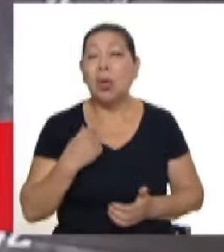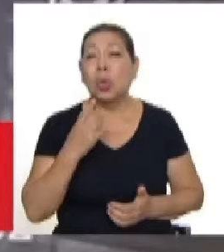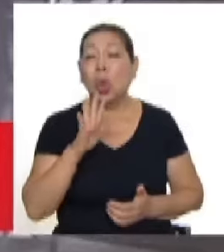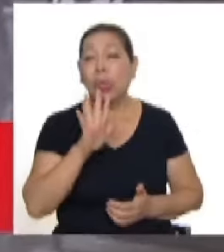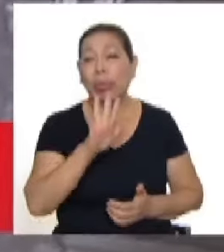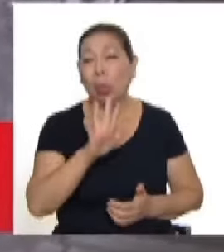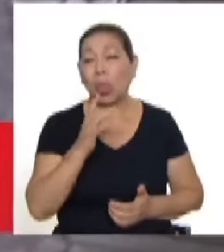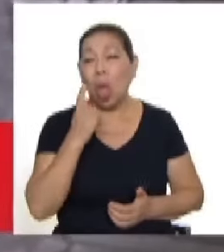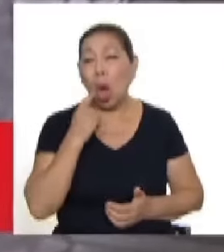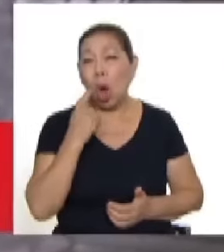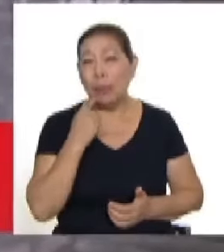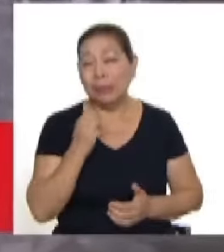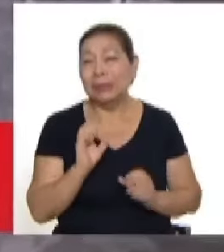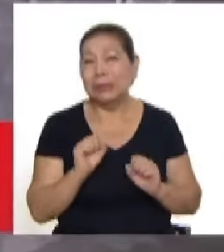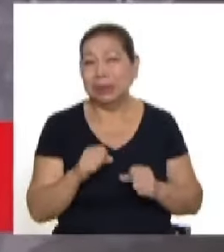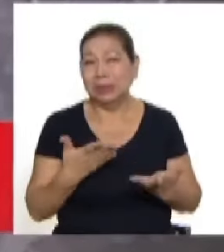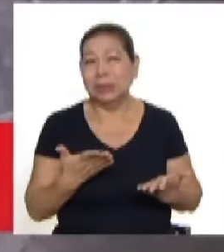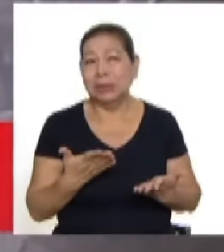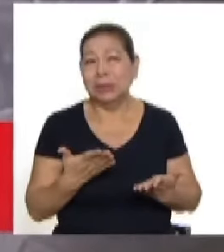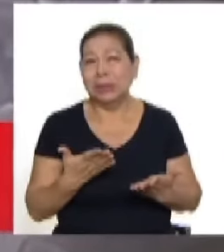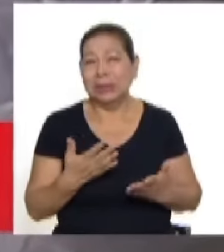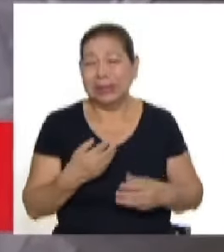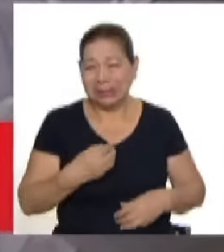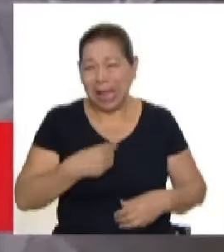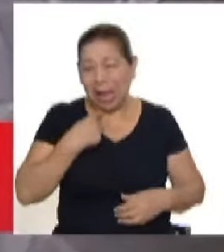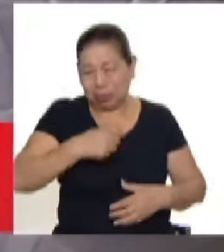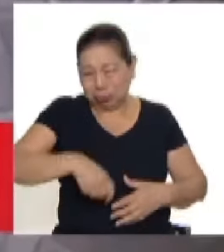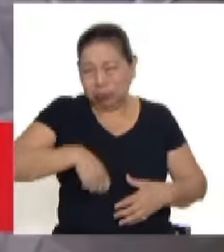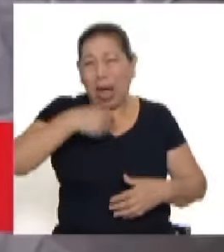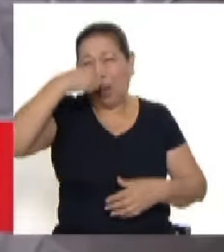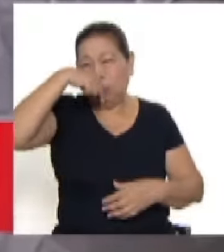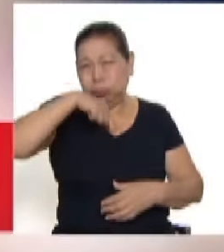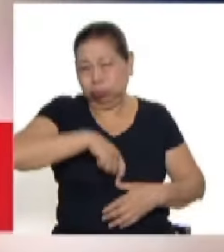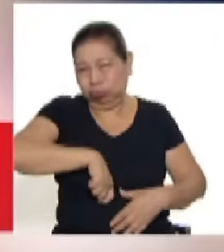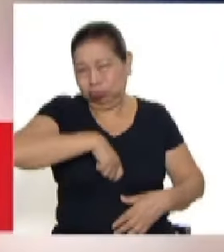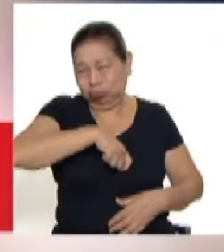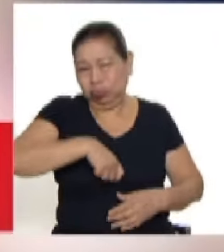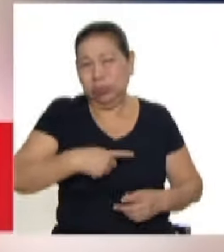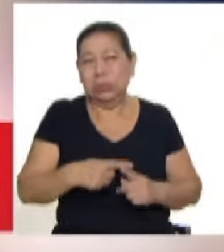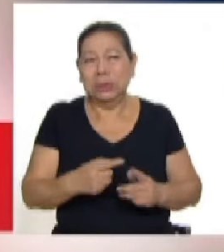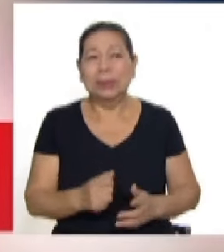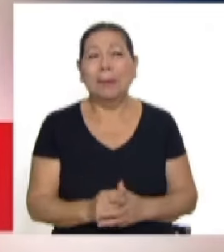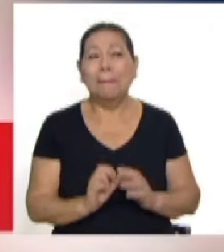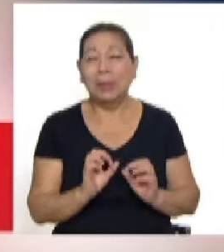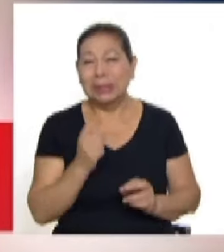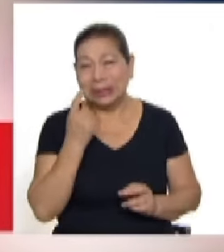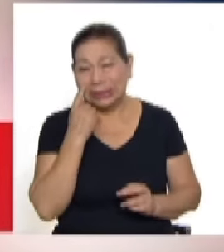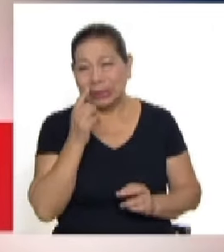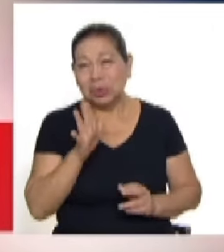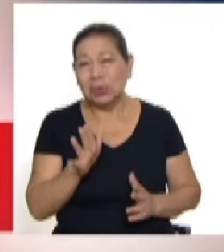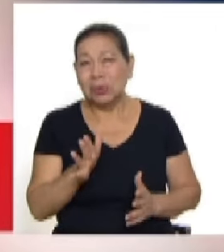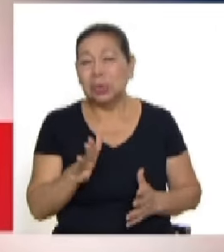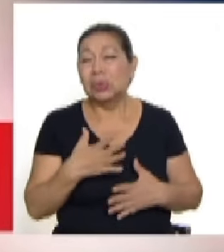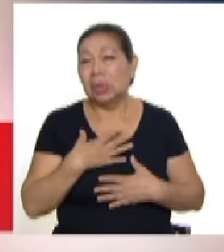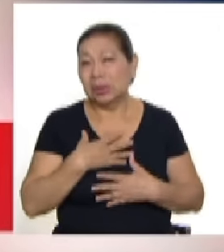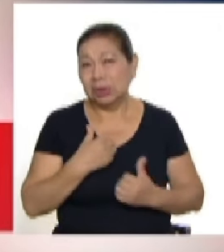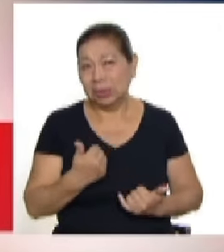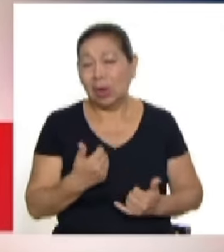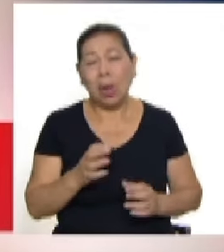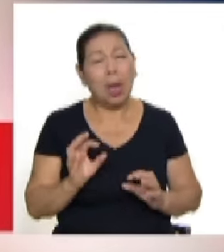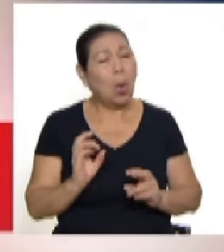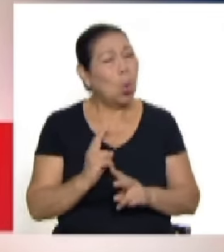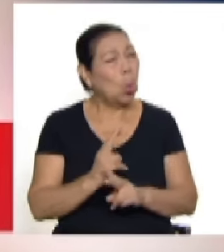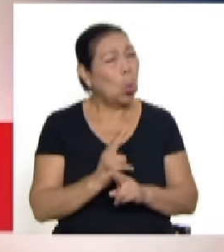55 años, luego de realizar una laparotomía exploratoria y colostomía. Se conoció que su estado de salud es